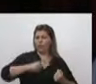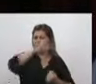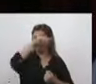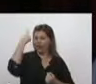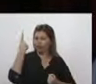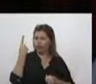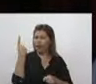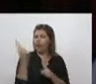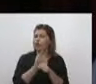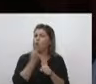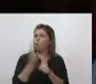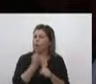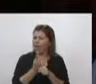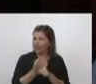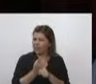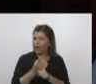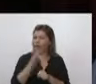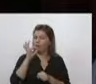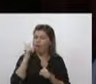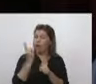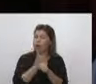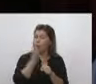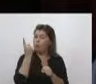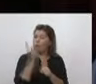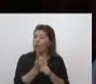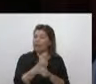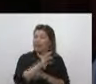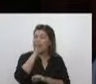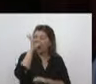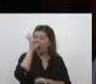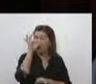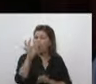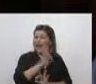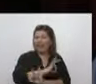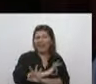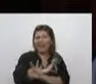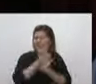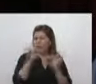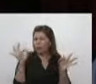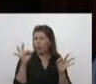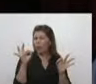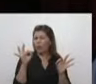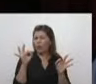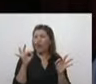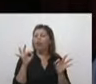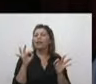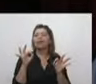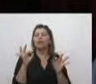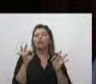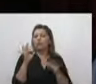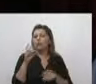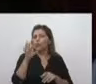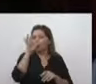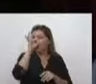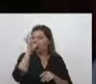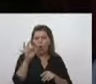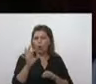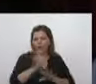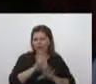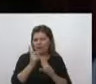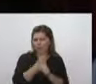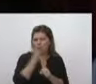es si lo de la vice es artero o si es no haber podido soportar la presión, que es la mirada más benévola, un poco la que expresaba